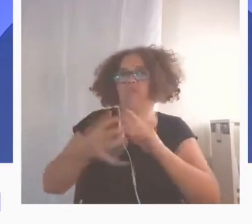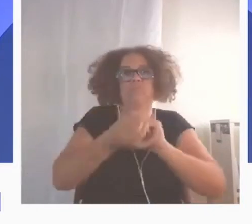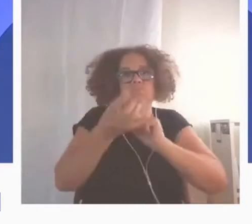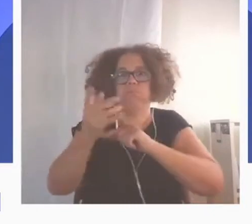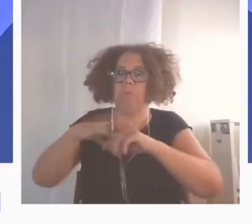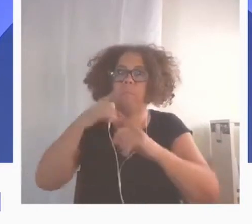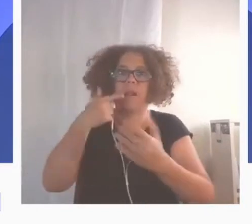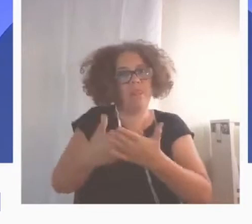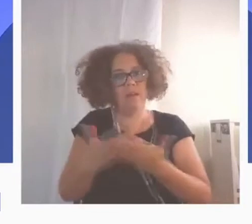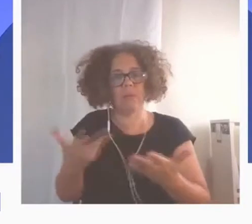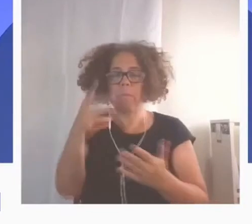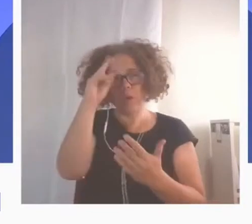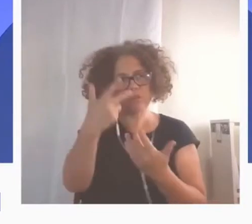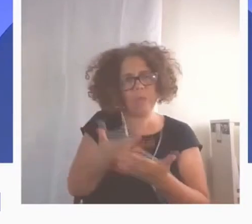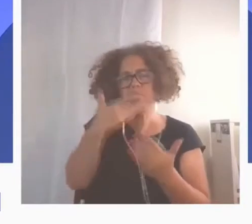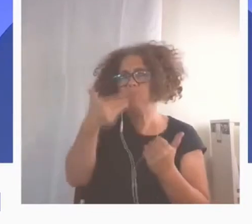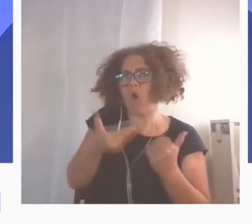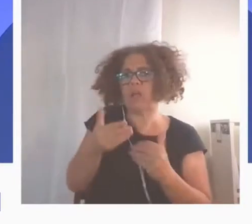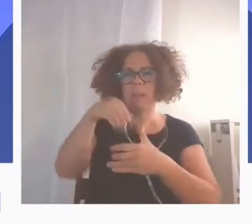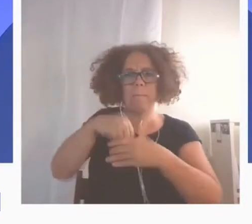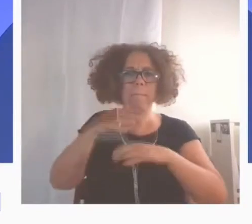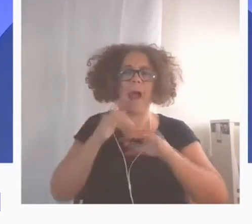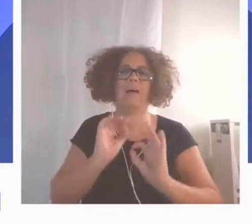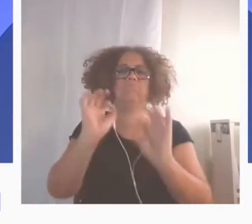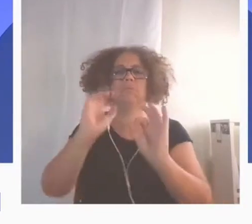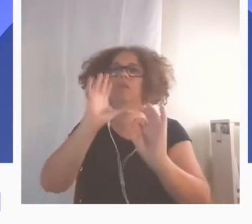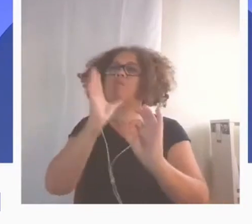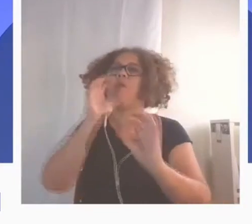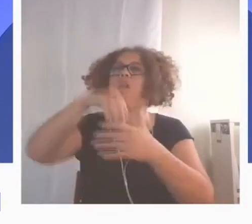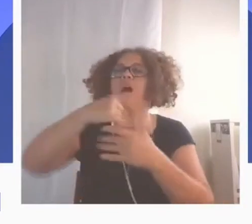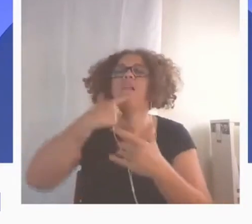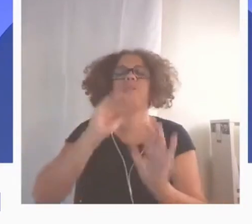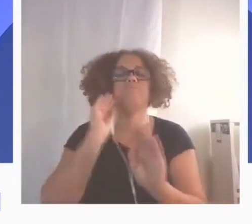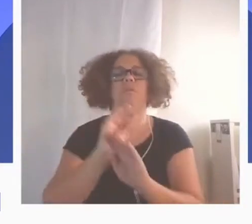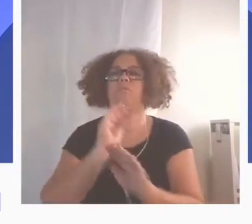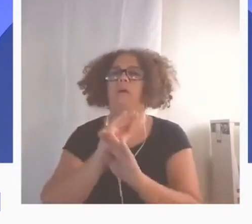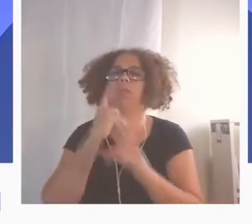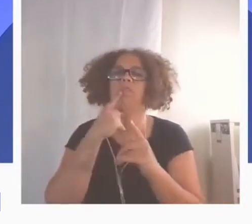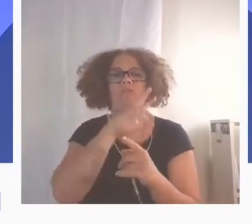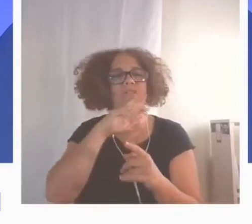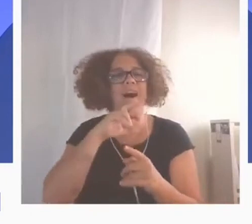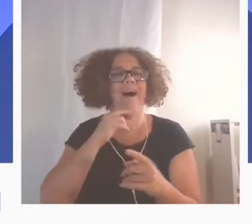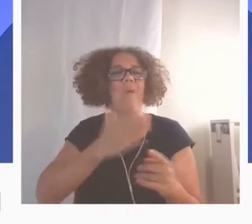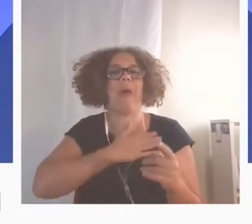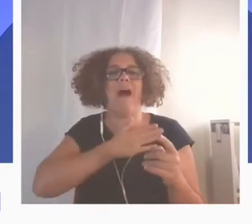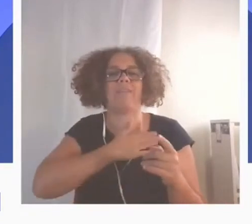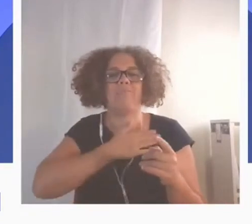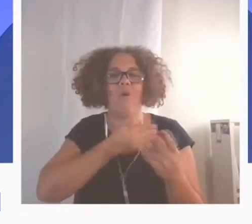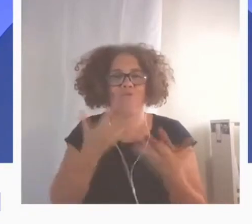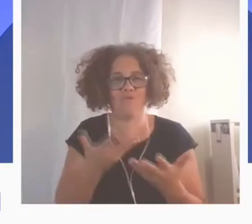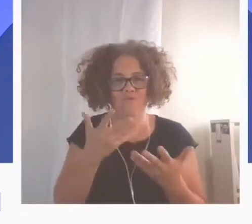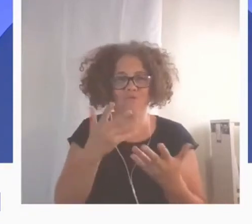demuestran una preocupación muy importante, este aspecto, por la preservación y puesta en valor del patrimonio cultural como un